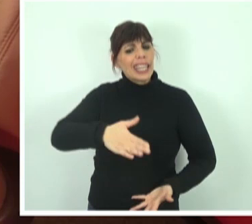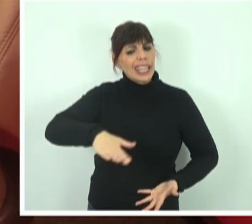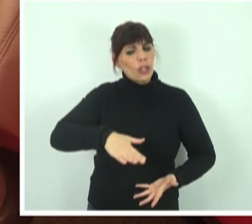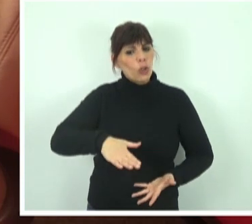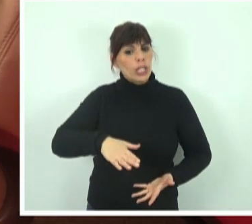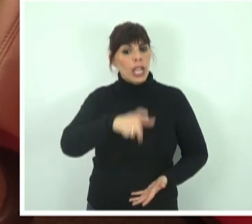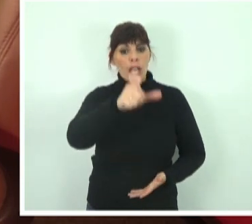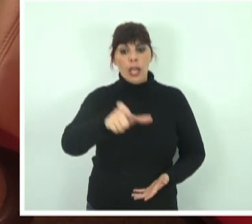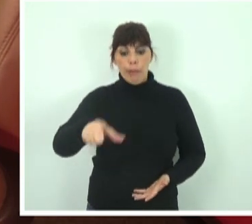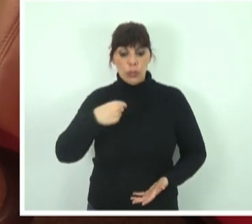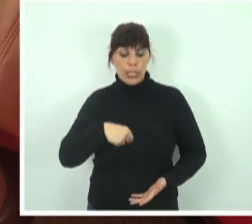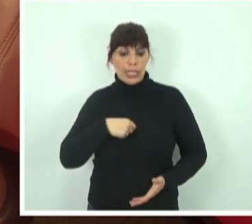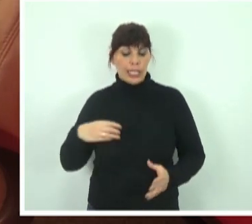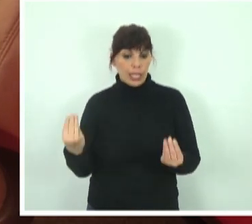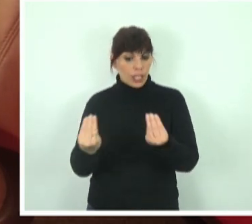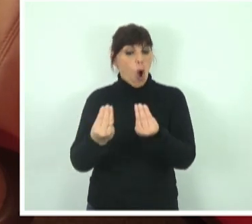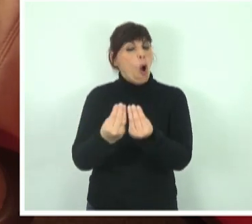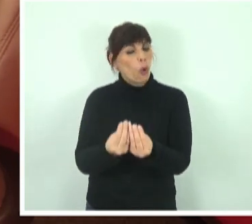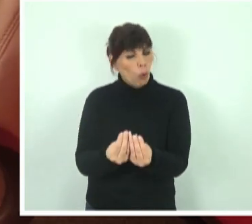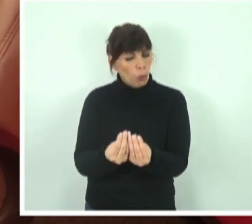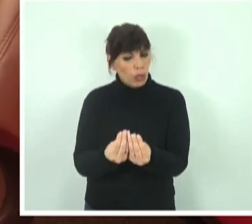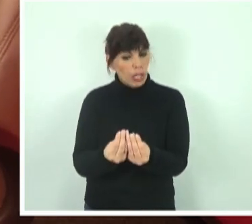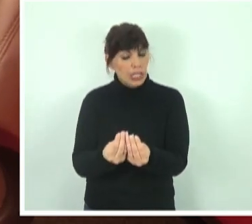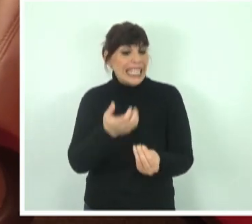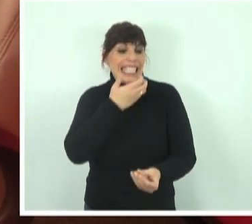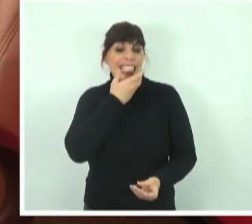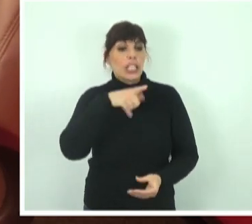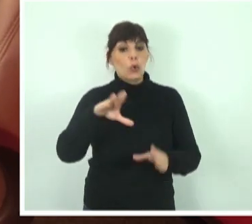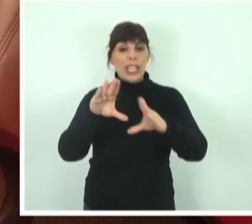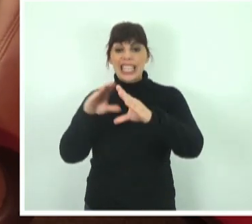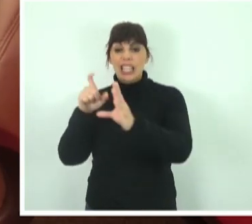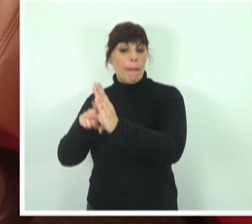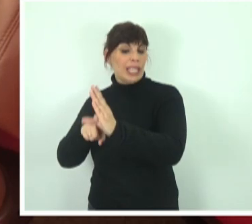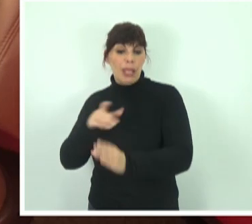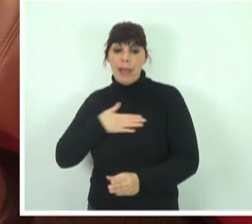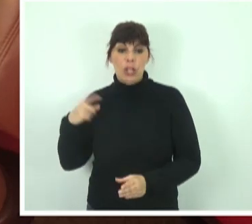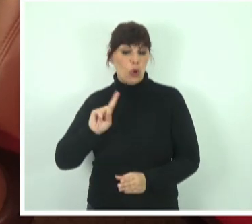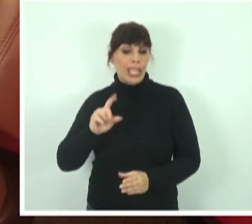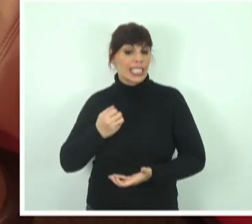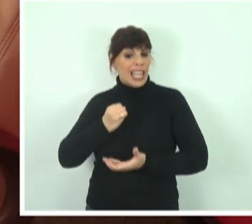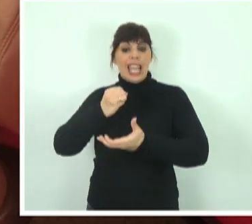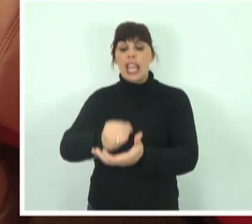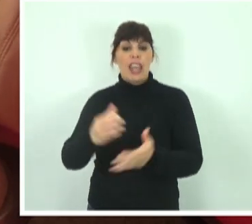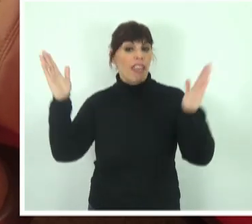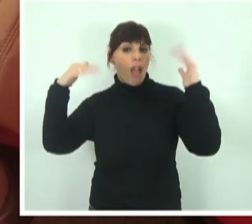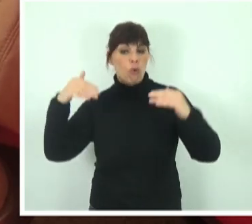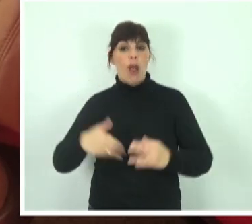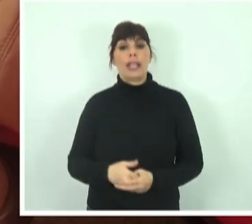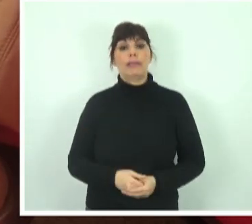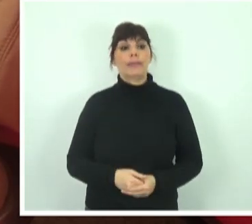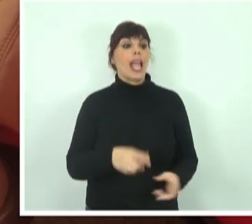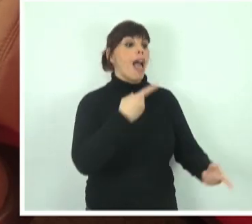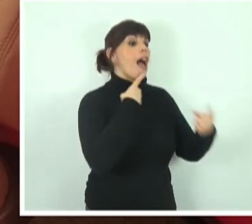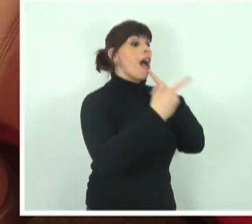incorporarte? No recibes tu herencia. Y otra cosa. En la novia hay